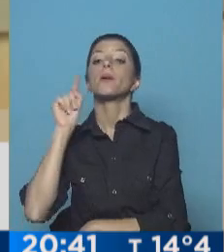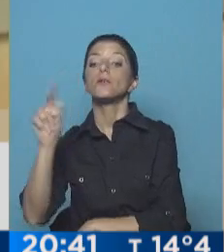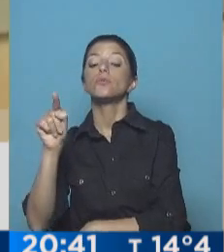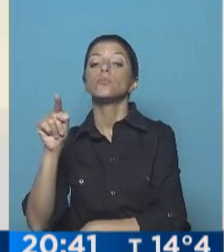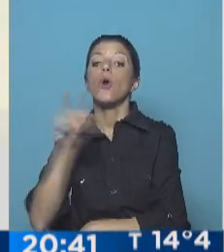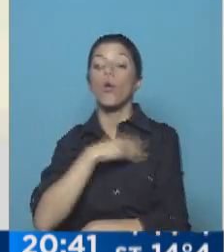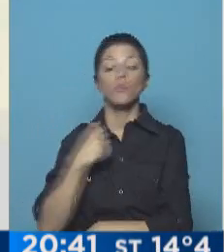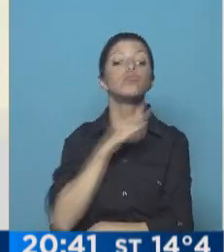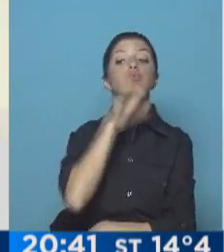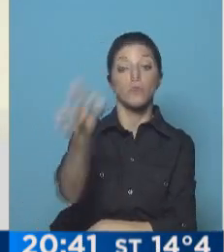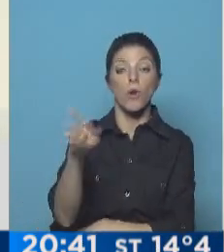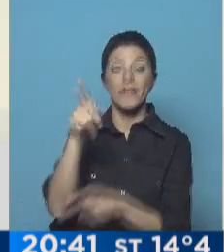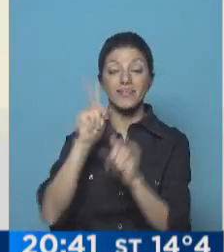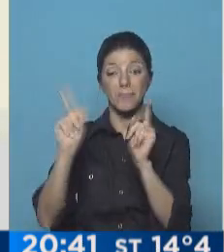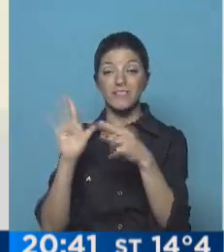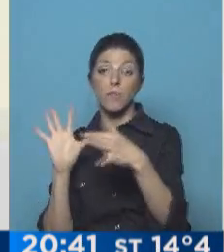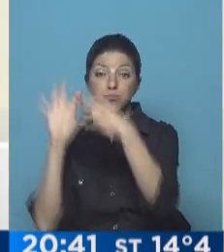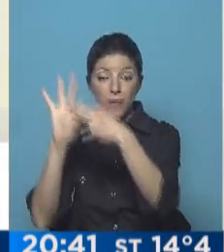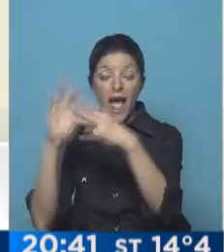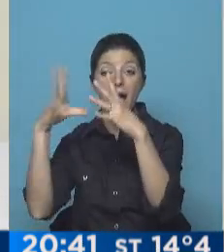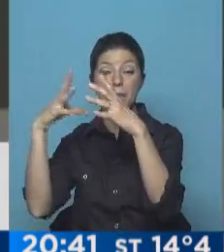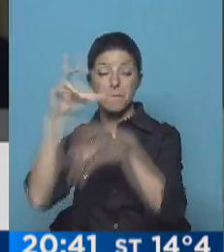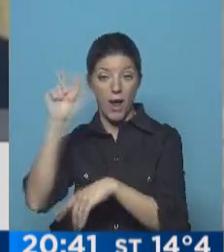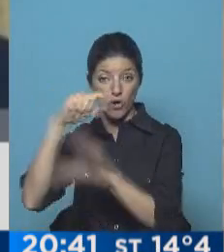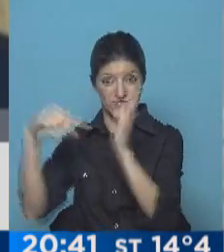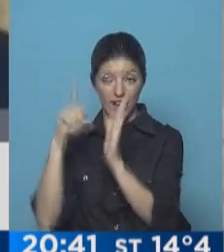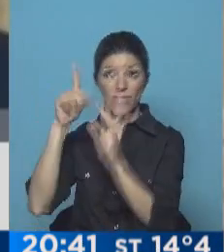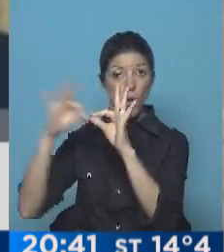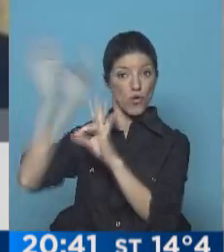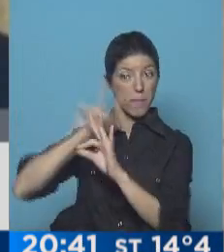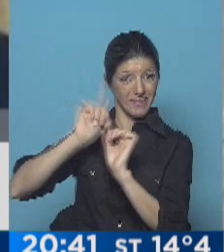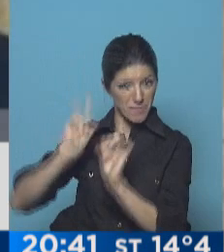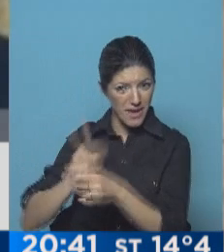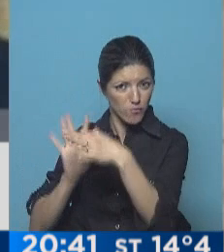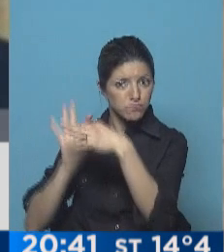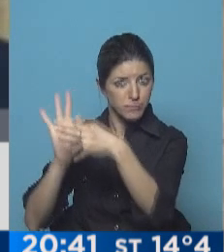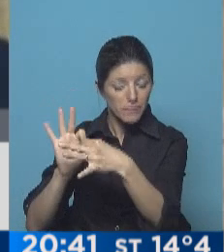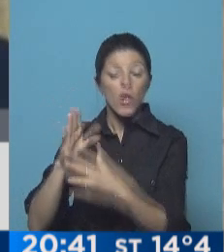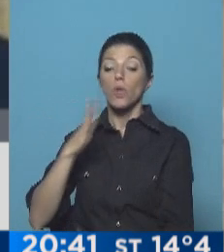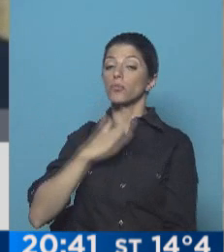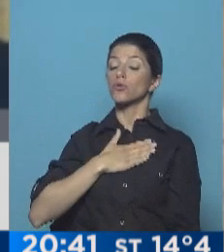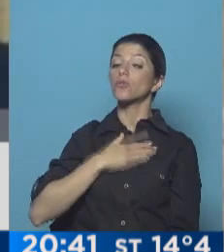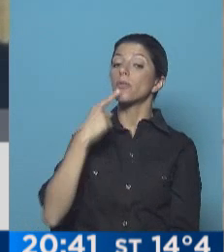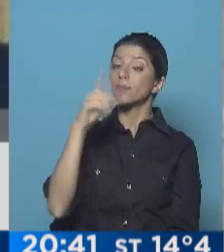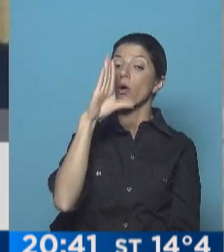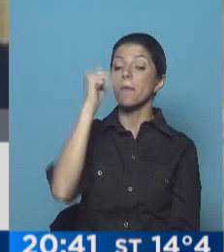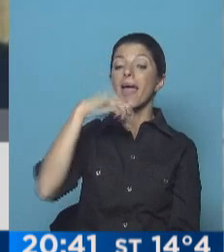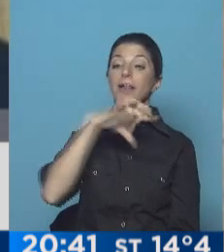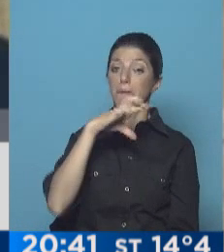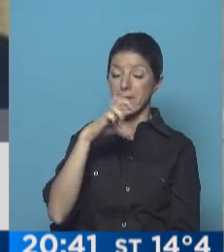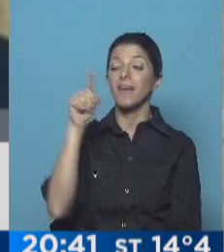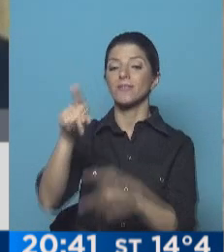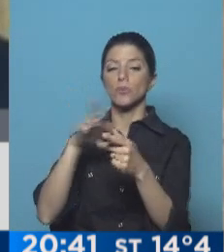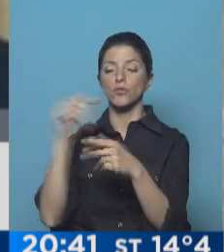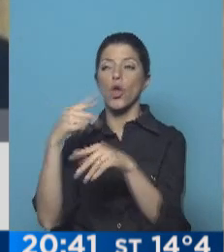hoy visitamos integra a su vez el Banco Central Europeo, ¿no? Nosotros sostenemos que el BNP Paribas ha infringido normativa de prevención